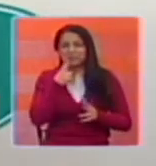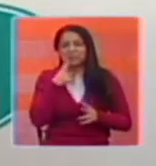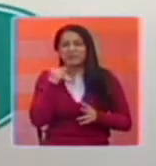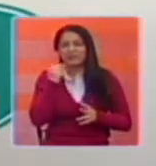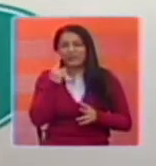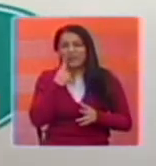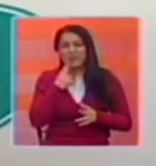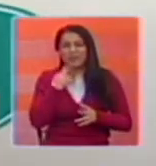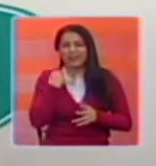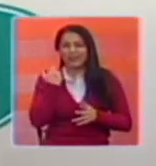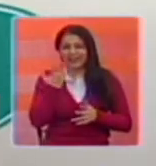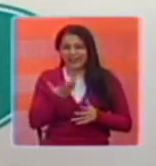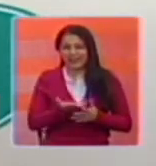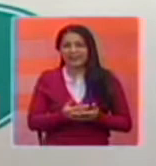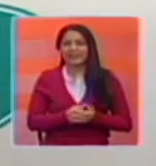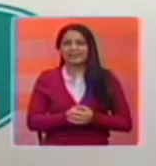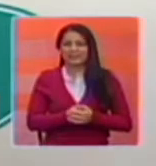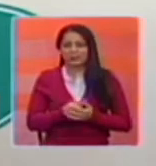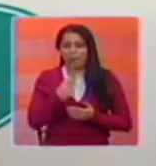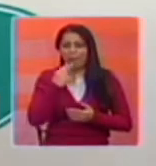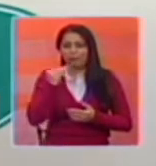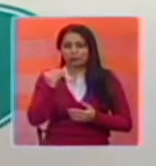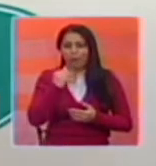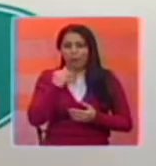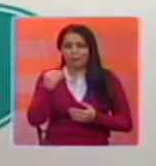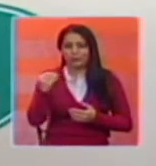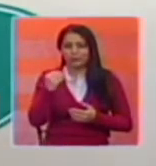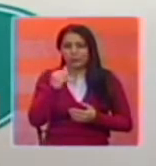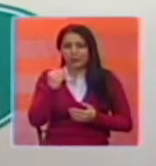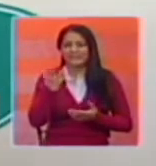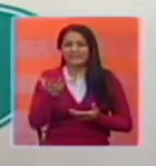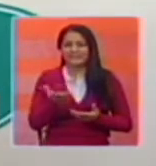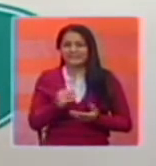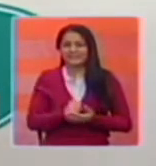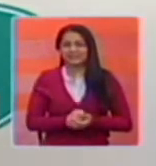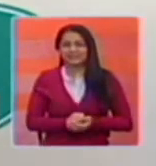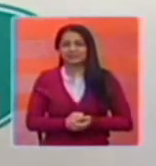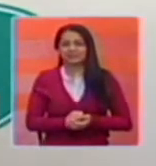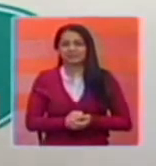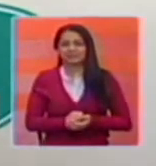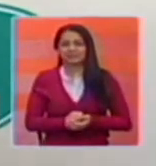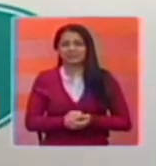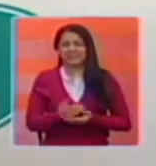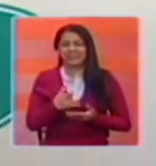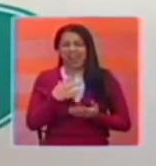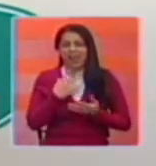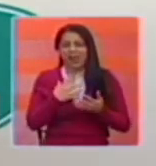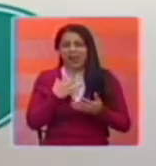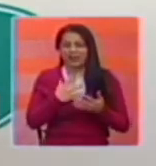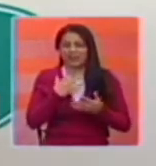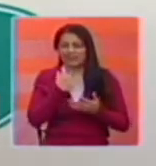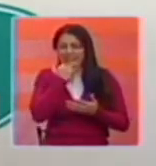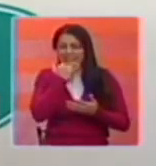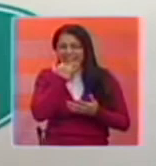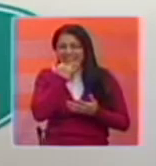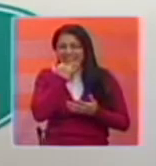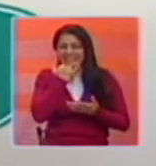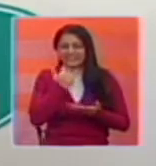también. Melcochito, amelcochado, melcochita, ya. Es que a veces ando trabada, oiga.